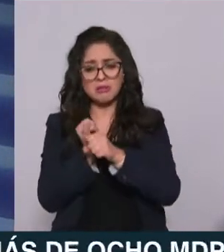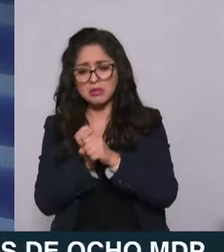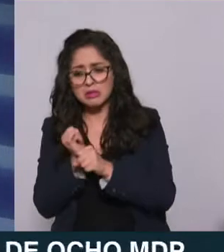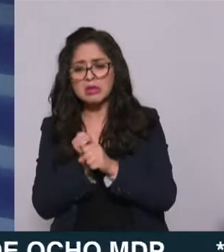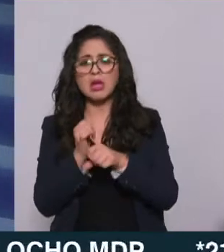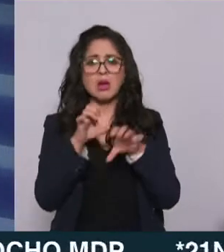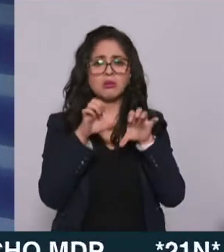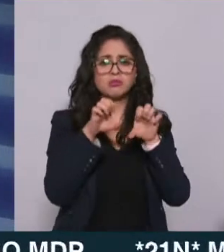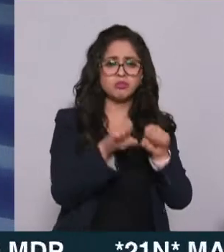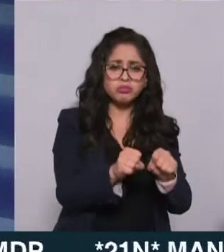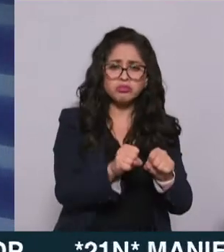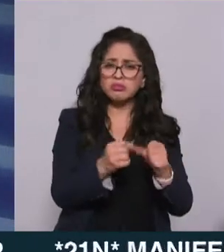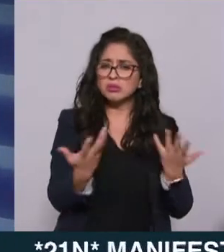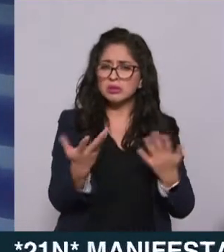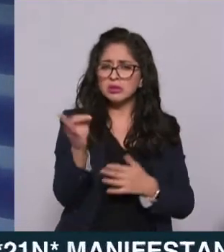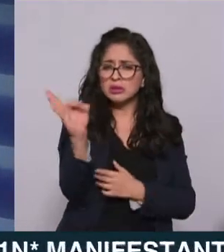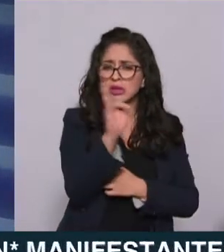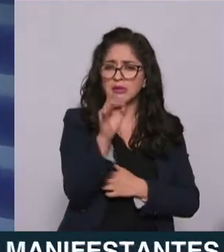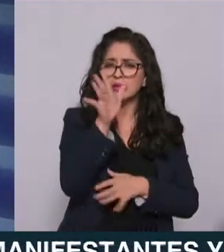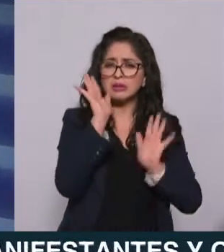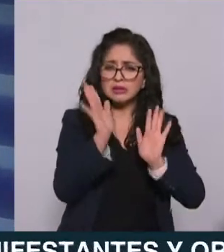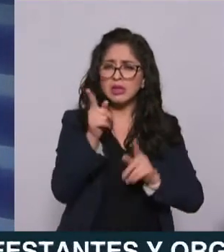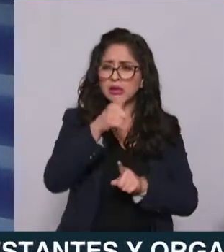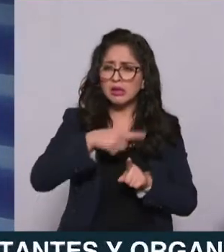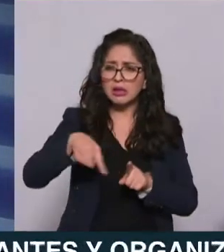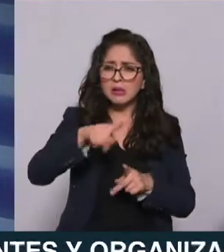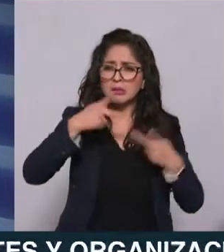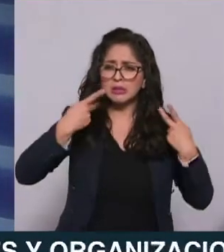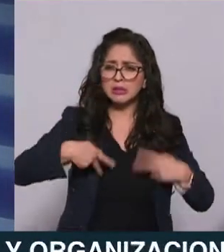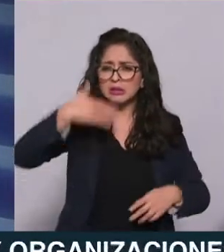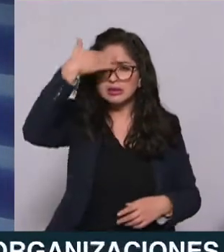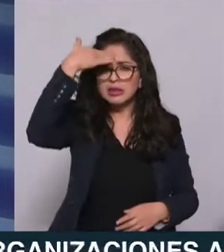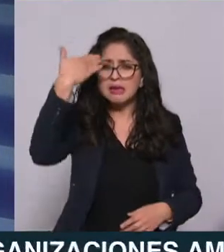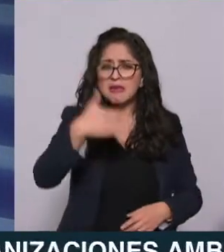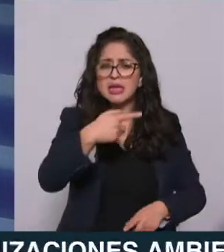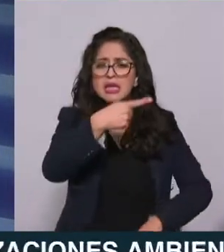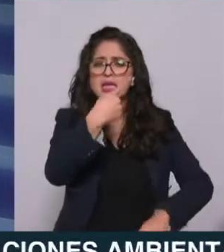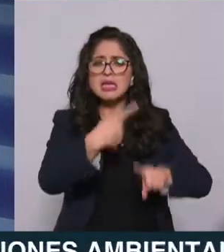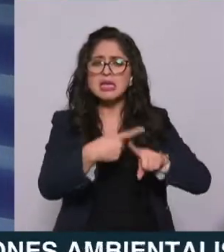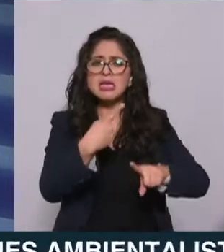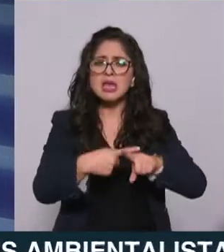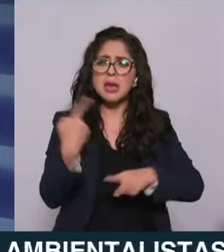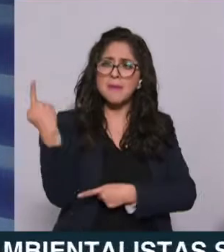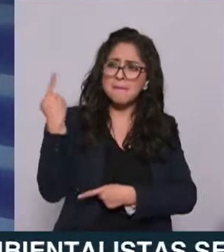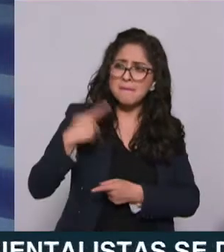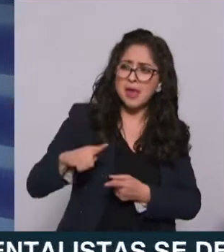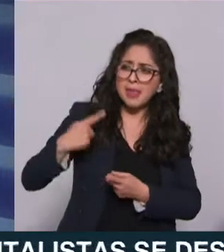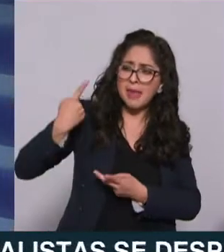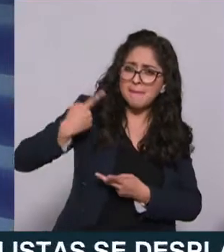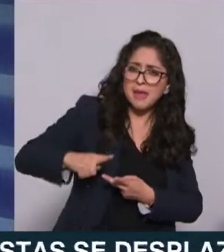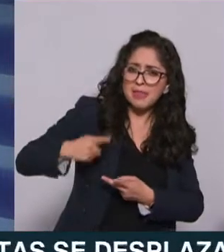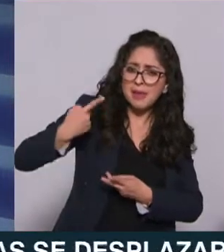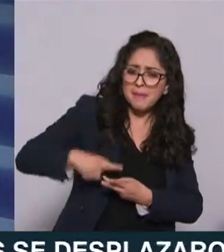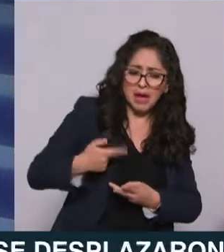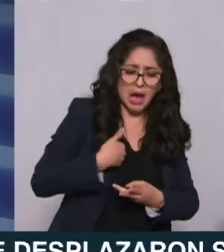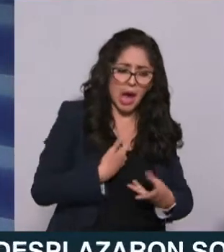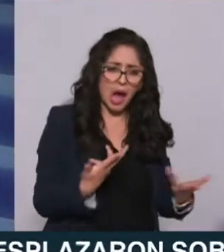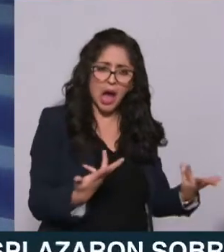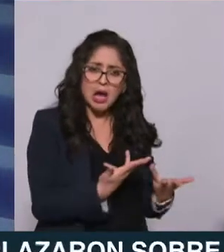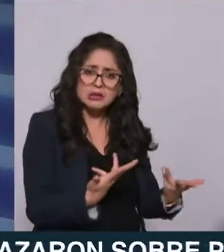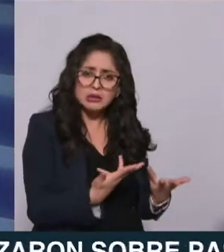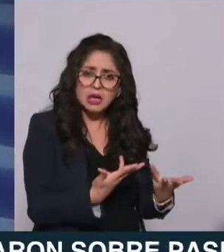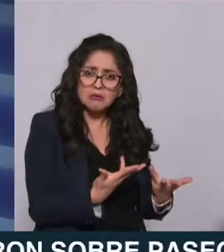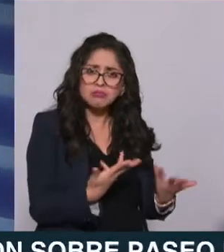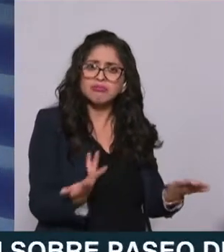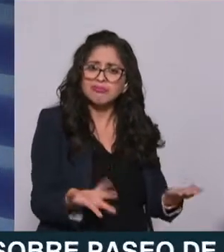el proceso, ¿tú crees que nos lleven a saber, pues bajo las órdenes de quién actuaba, quién lo mandaba, a dónde irán a